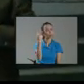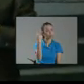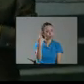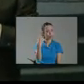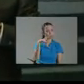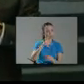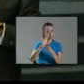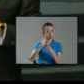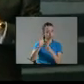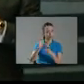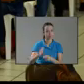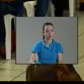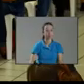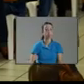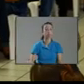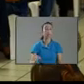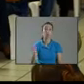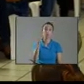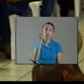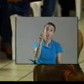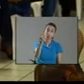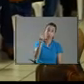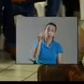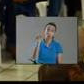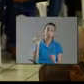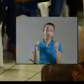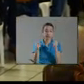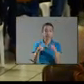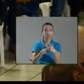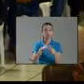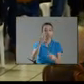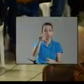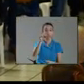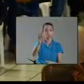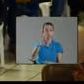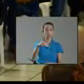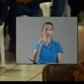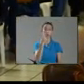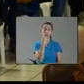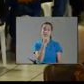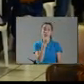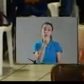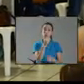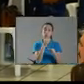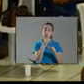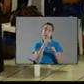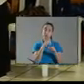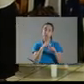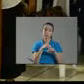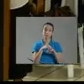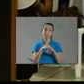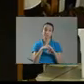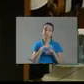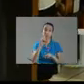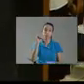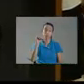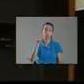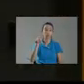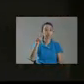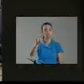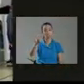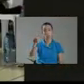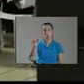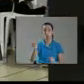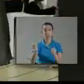Sí, Dios te dijo. Pero no un ayuno. Me dijo, ¿y qué va a dejar de comer? No. Es de